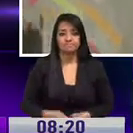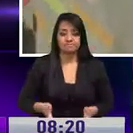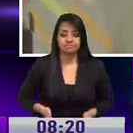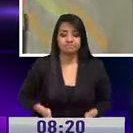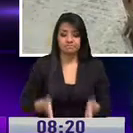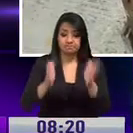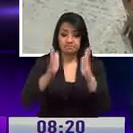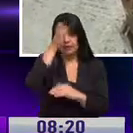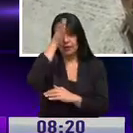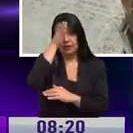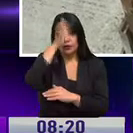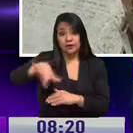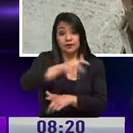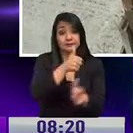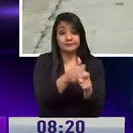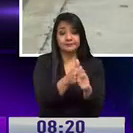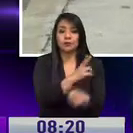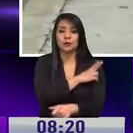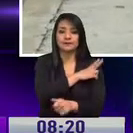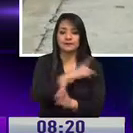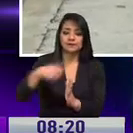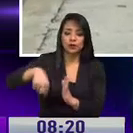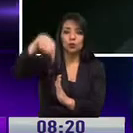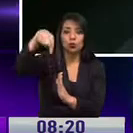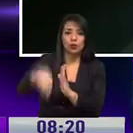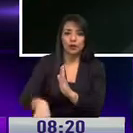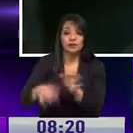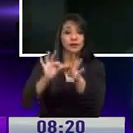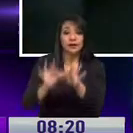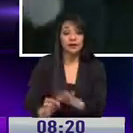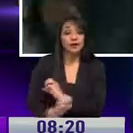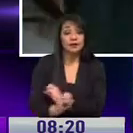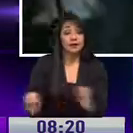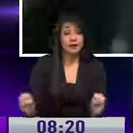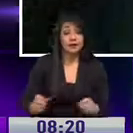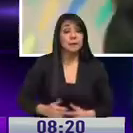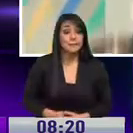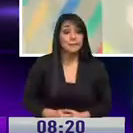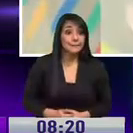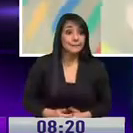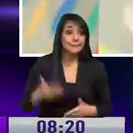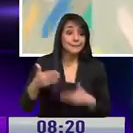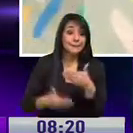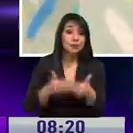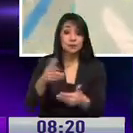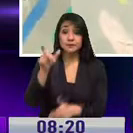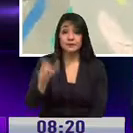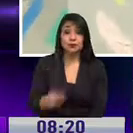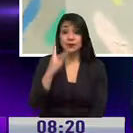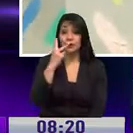Católica hay un hueco que, si no lo arreglan, algún despistado como yo, algún